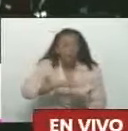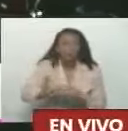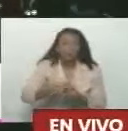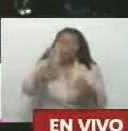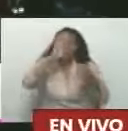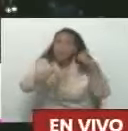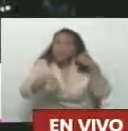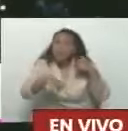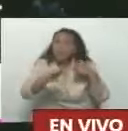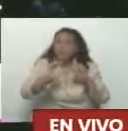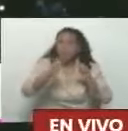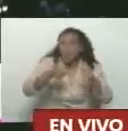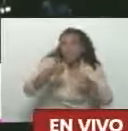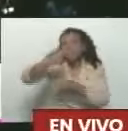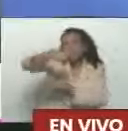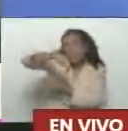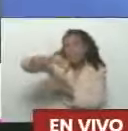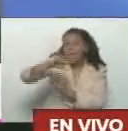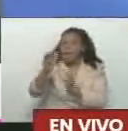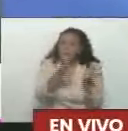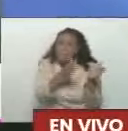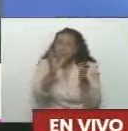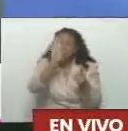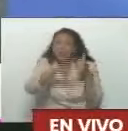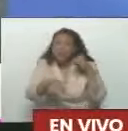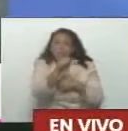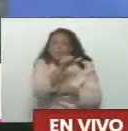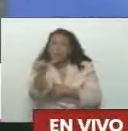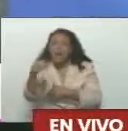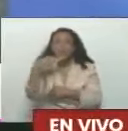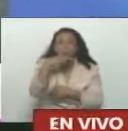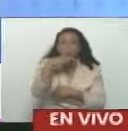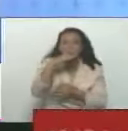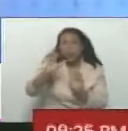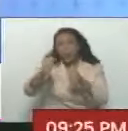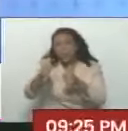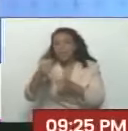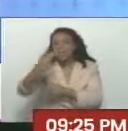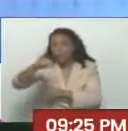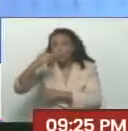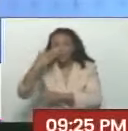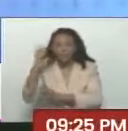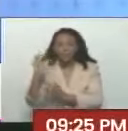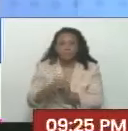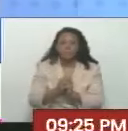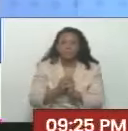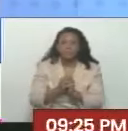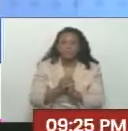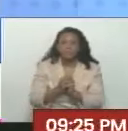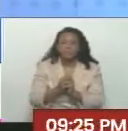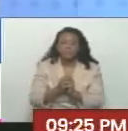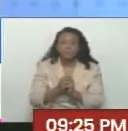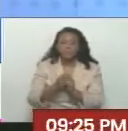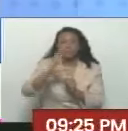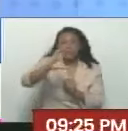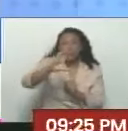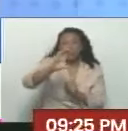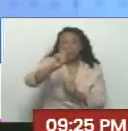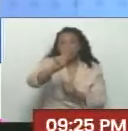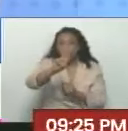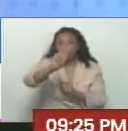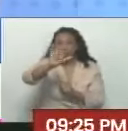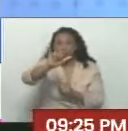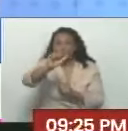Finales de octubre, principio de noviembre, le tocaría a Cuyagua recibir. Llegan los diablos danzantes a Cuyagua con todo el apoyo de la gran